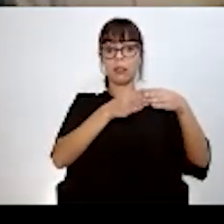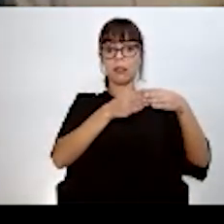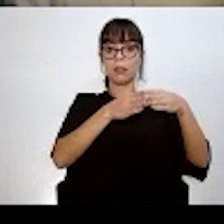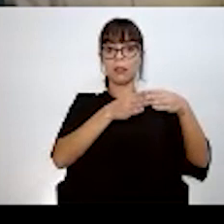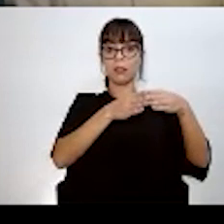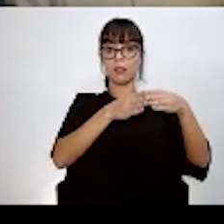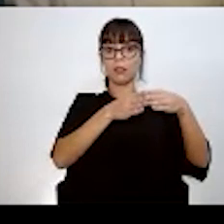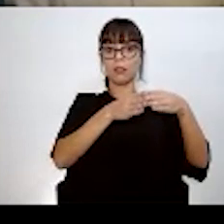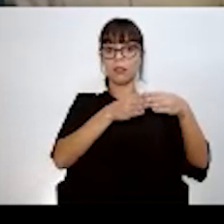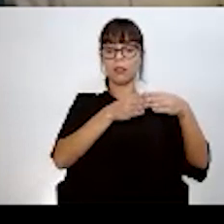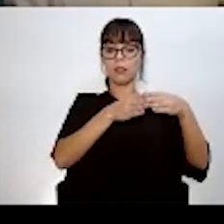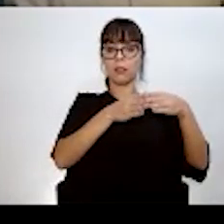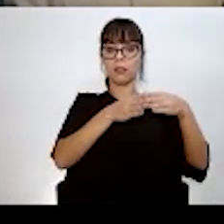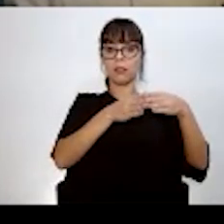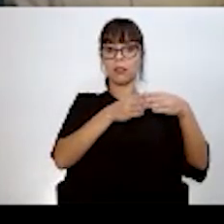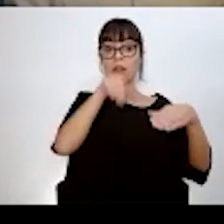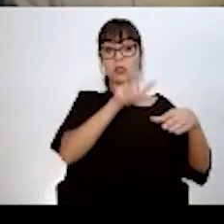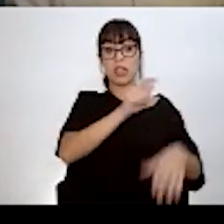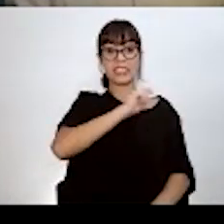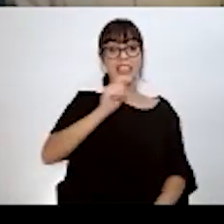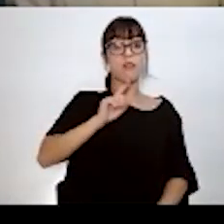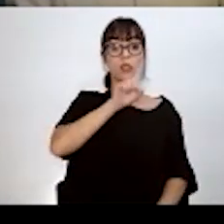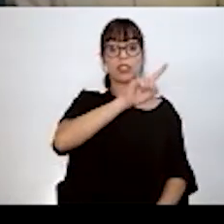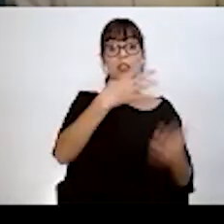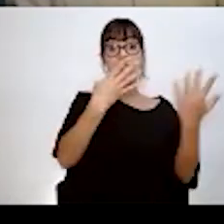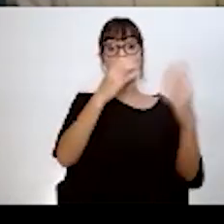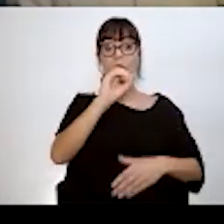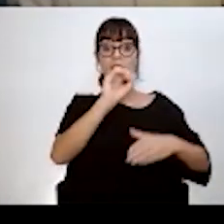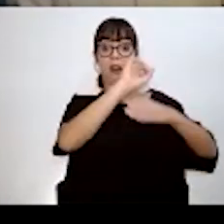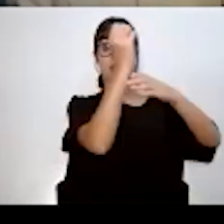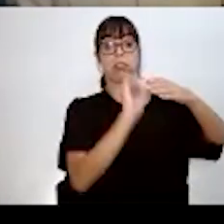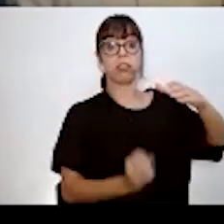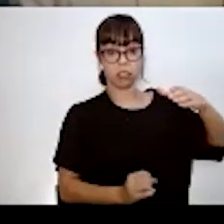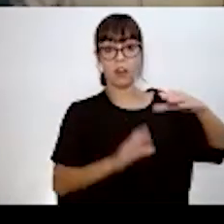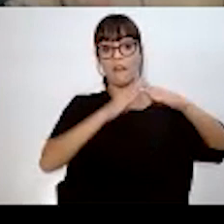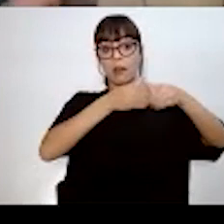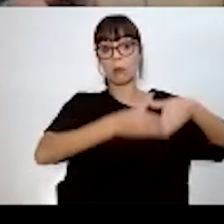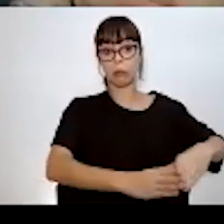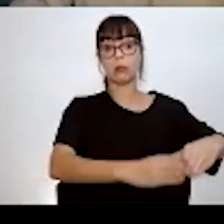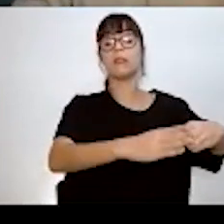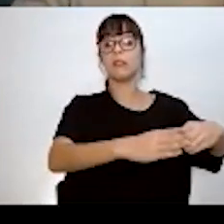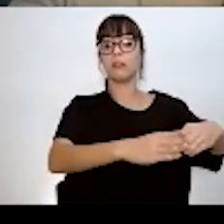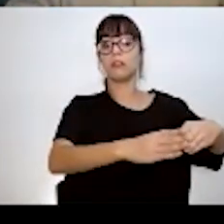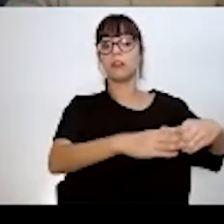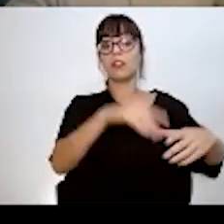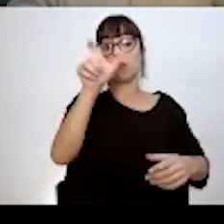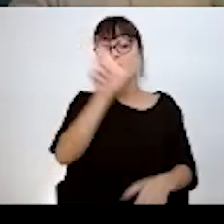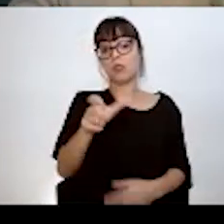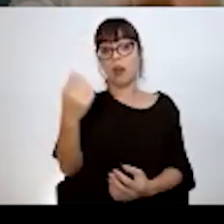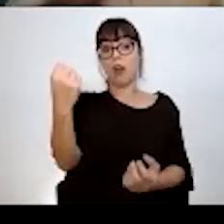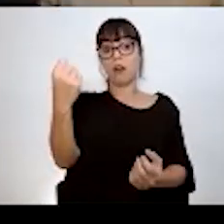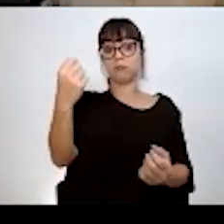de 190 esclavos y una veintena de tripulantes de un barco esclavista que encalla en esta